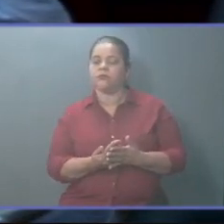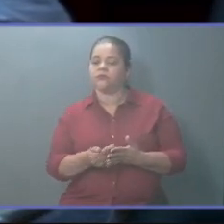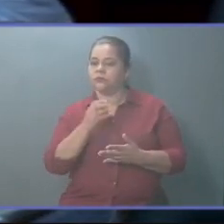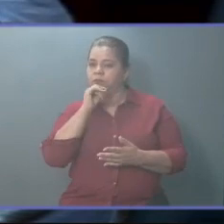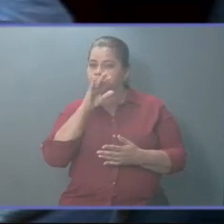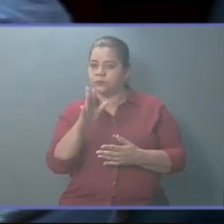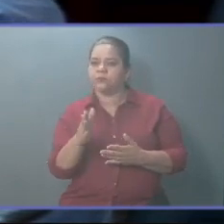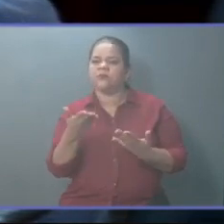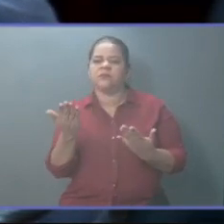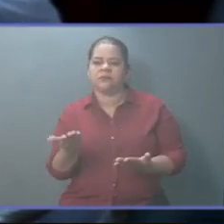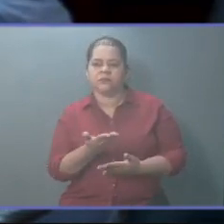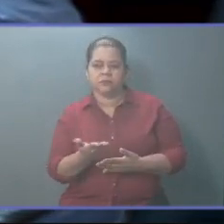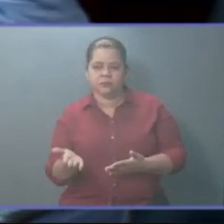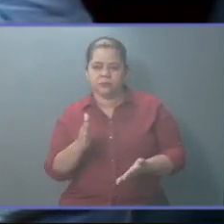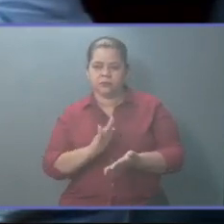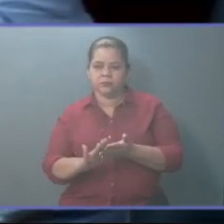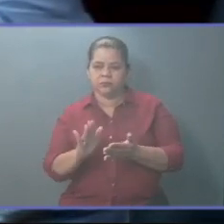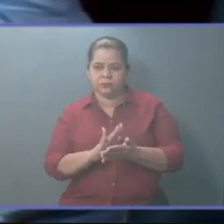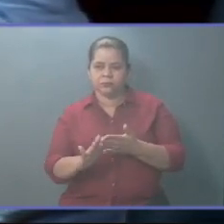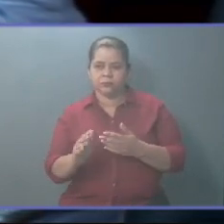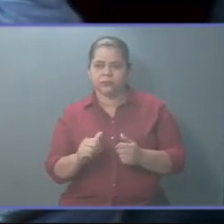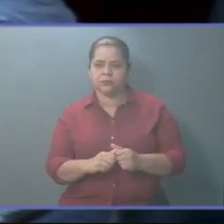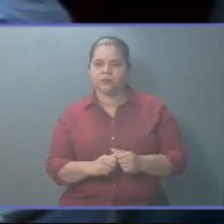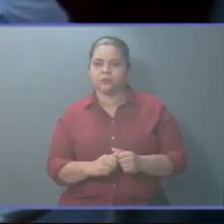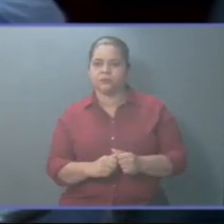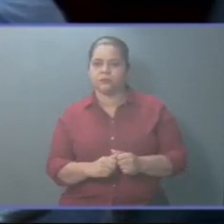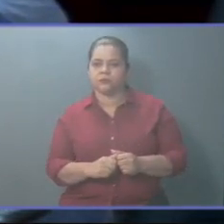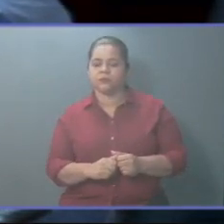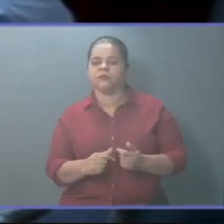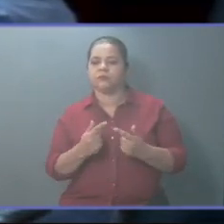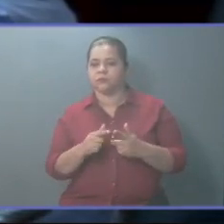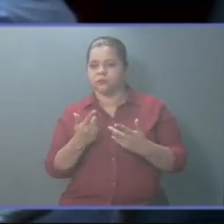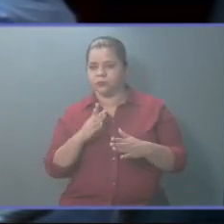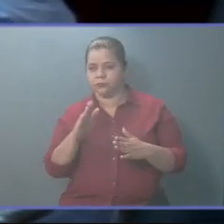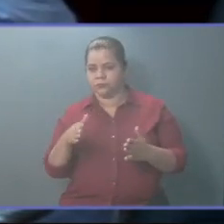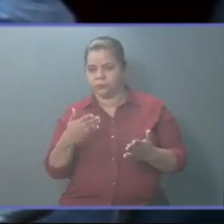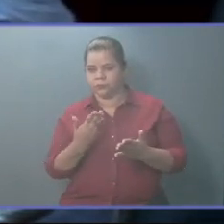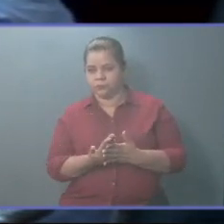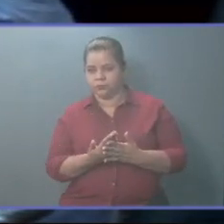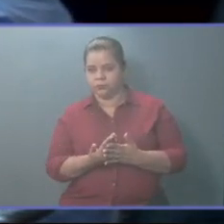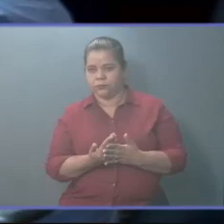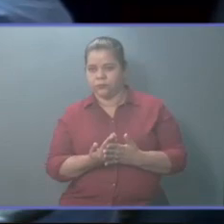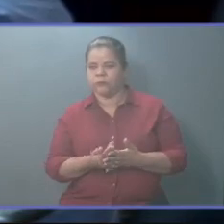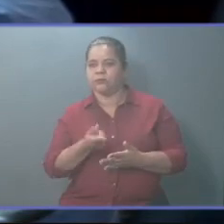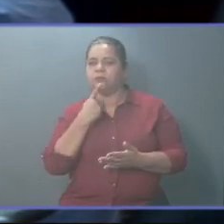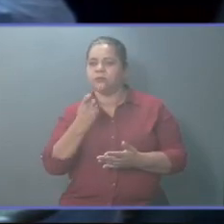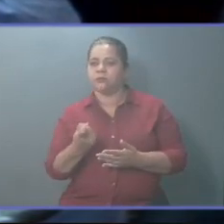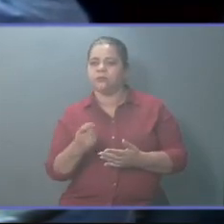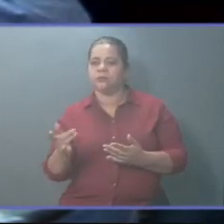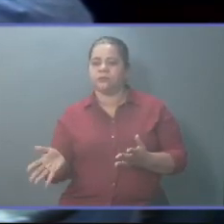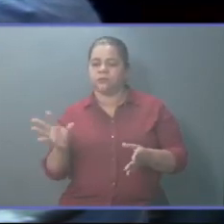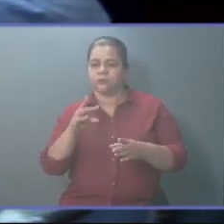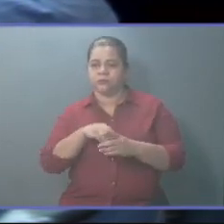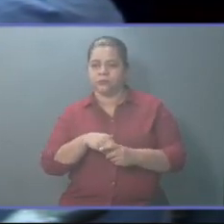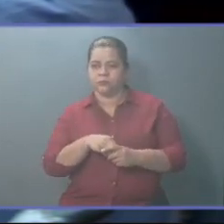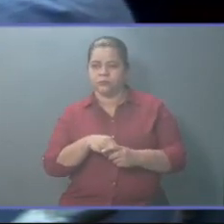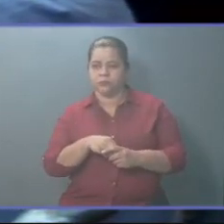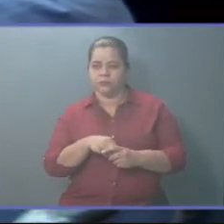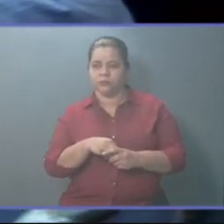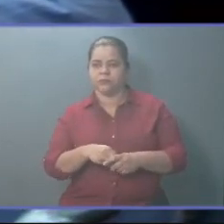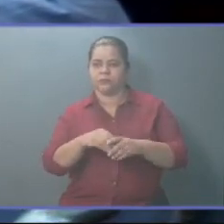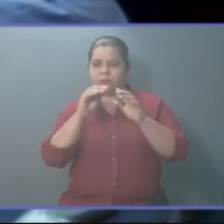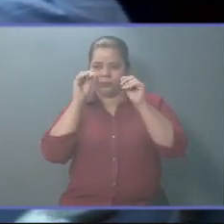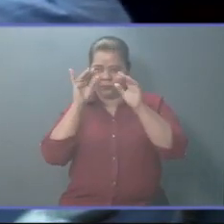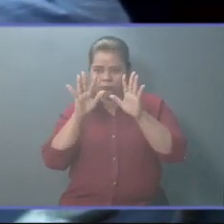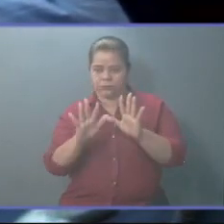compró, ejecutó o contrató, cuánto costó y quién fue el proveedor o el ejecutor. Que Dios les bendiga